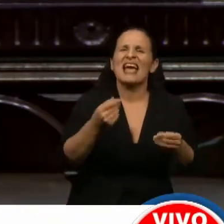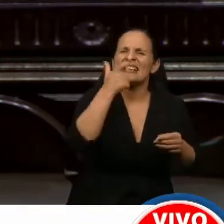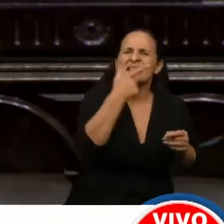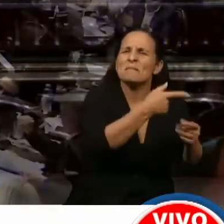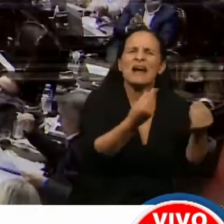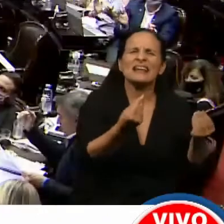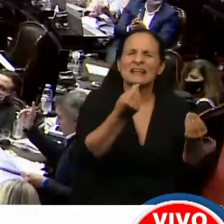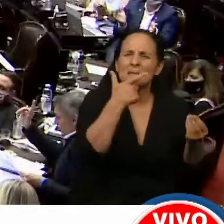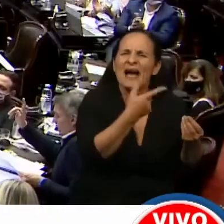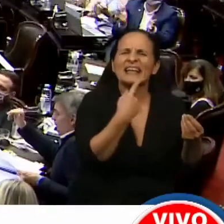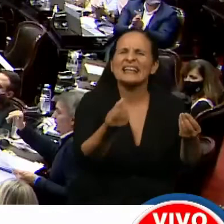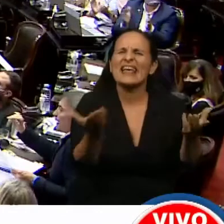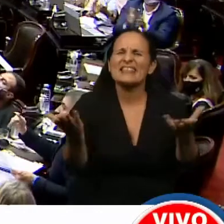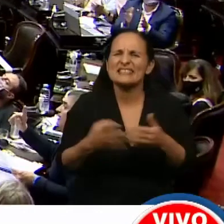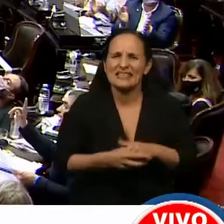Mauricio Macri?